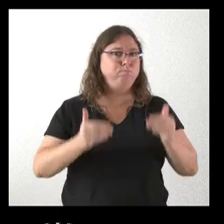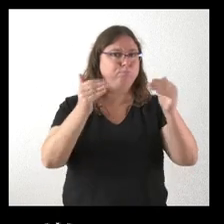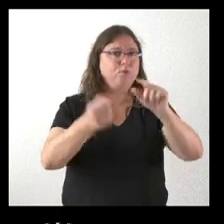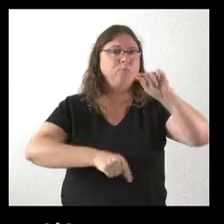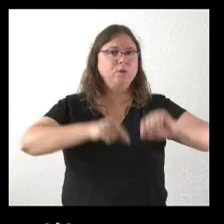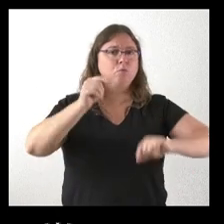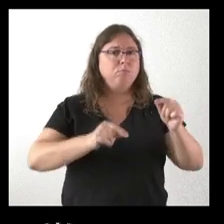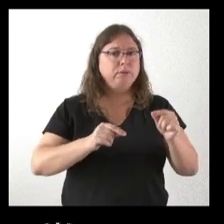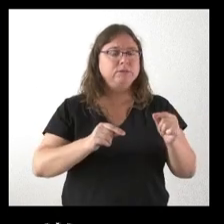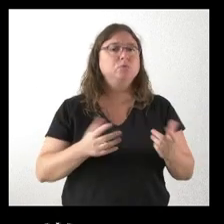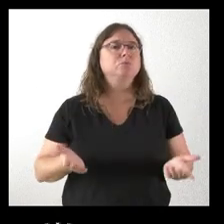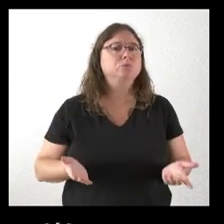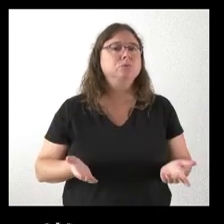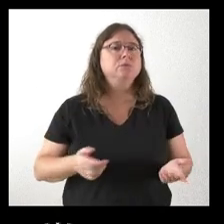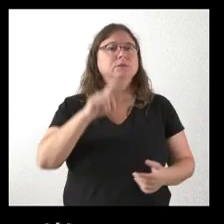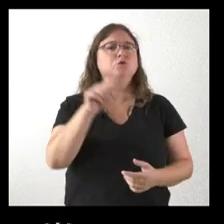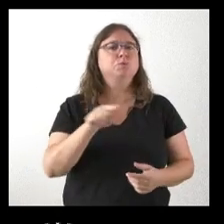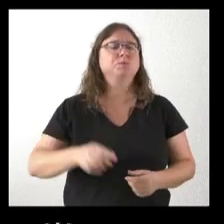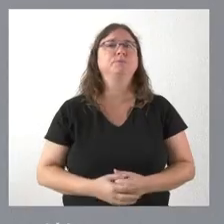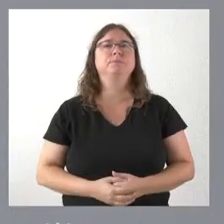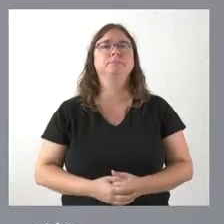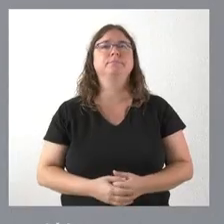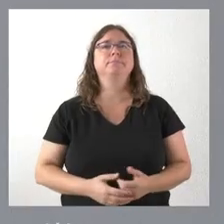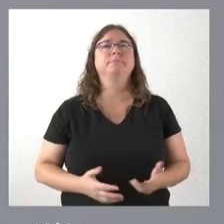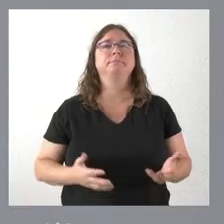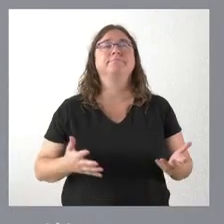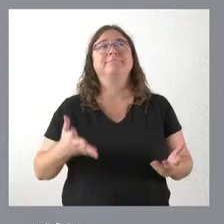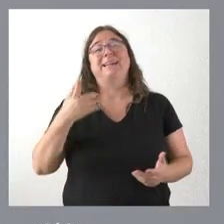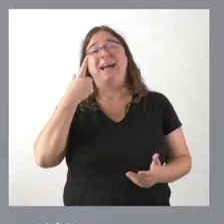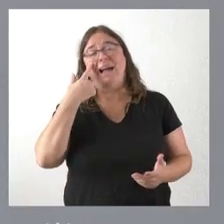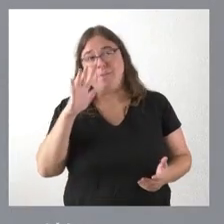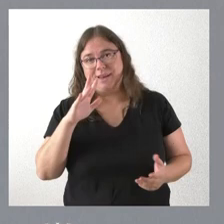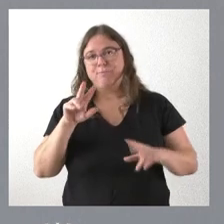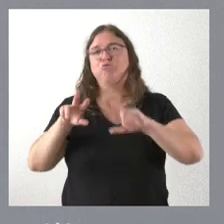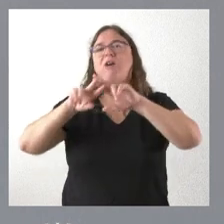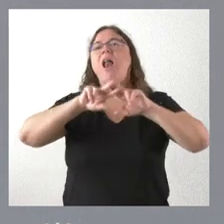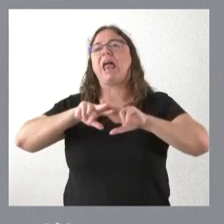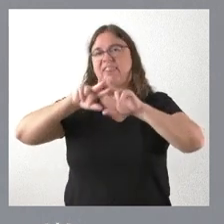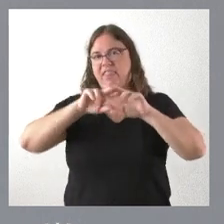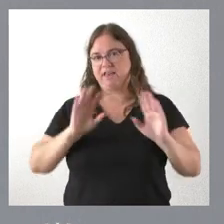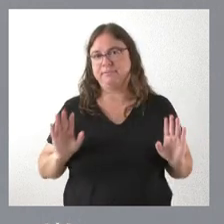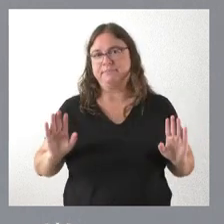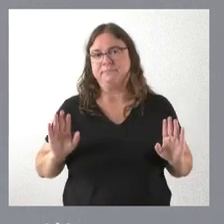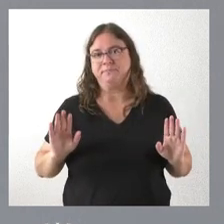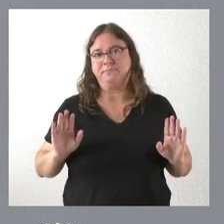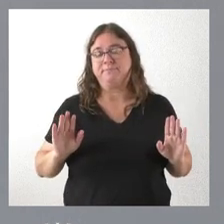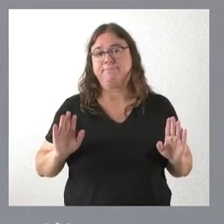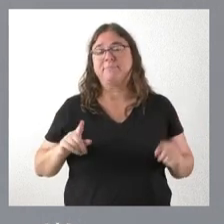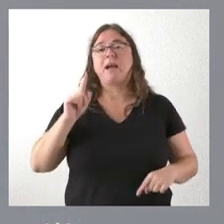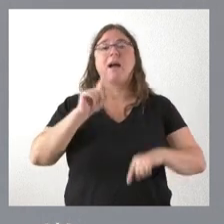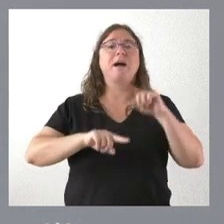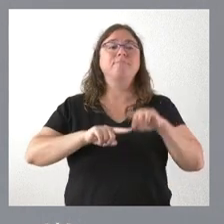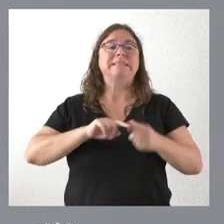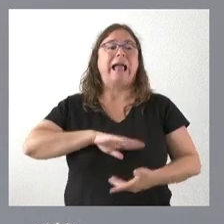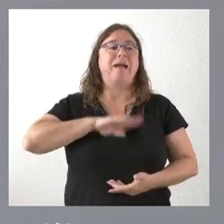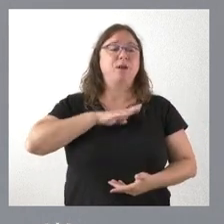un aplazamiento de su presupuesto vamos a analizar las capacidades que tenemos